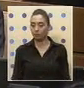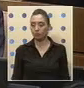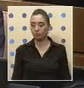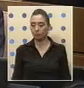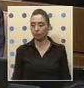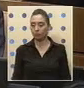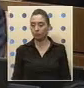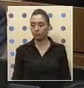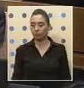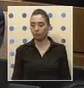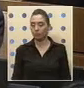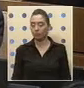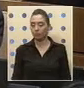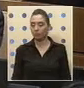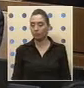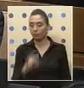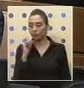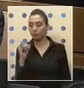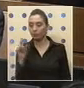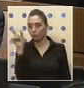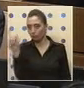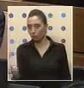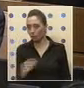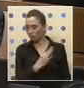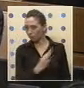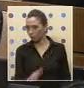Sí, por ahí fue efectivamente, diputado Andrade.